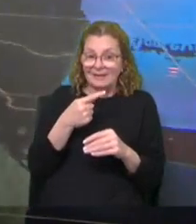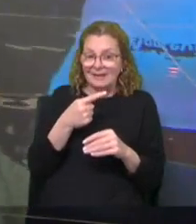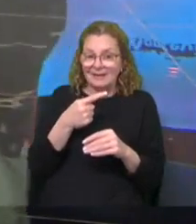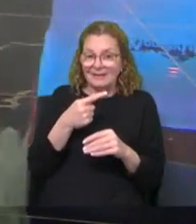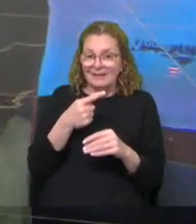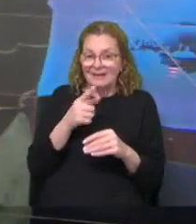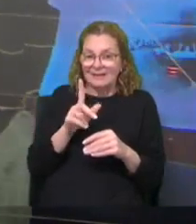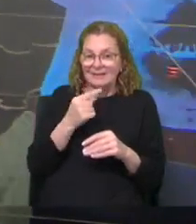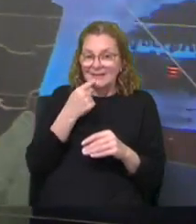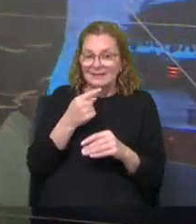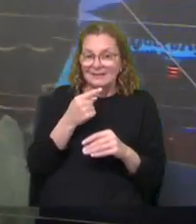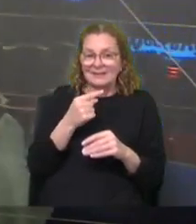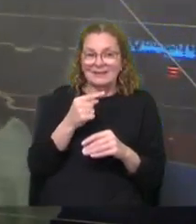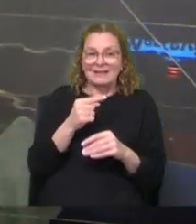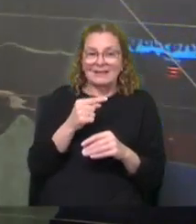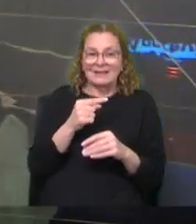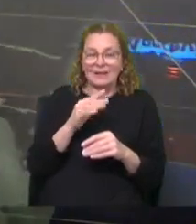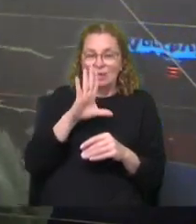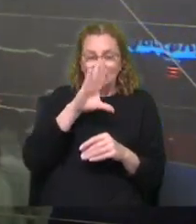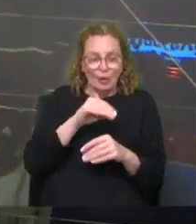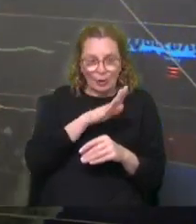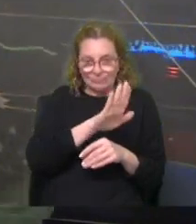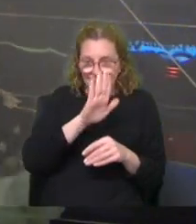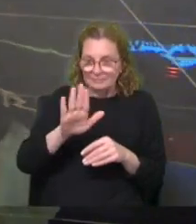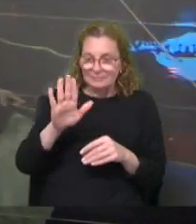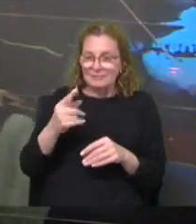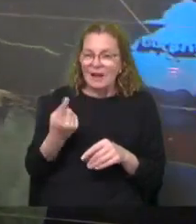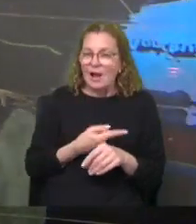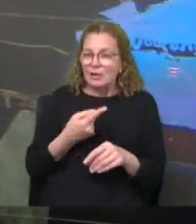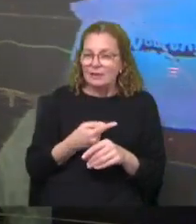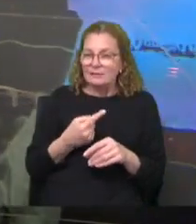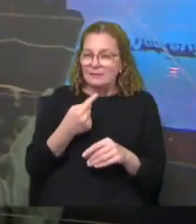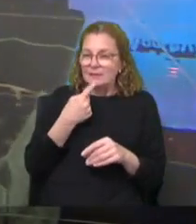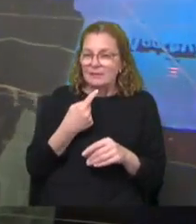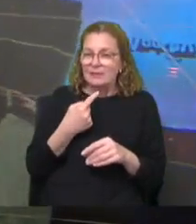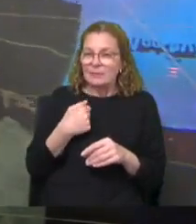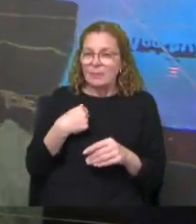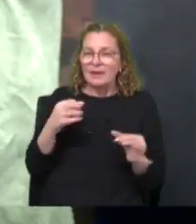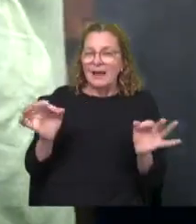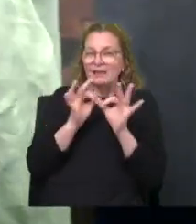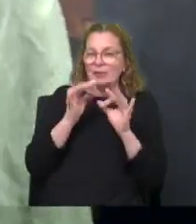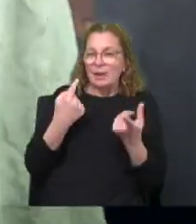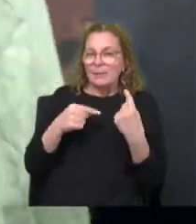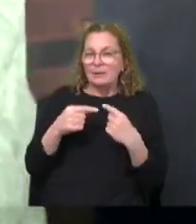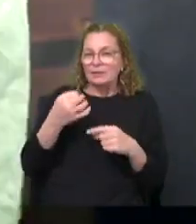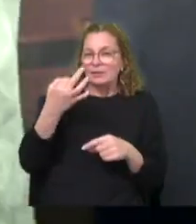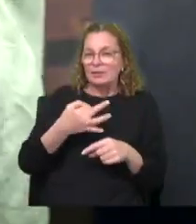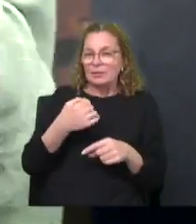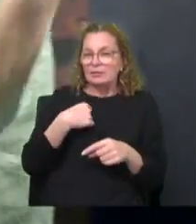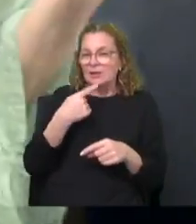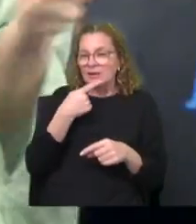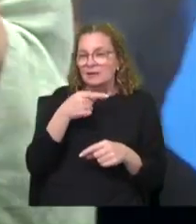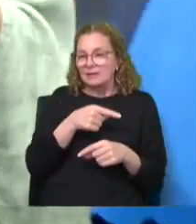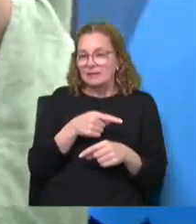las muelas. No. A la hora de ¿no? Vos mostraste tus canciones, no sé qué, pero seguramente dice, che,